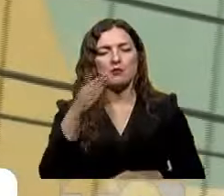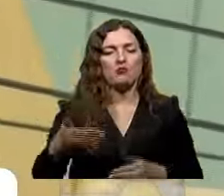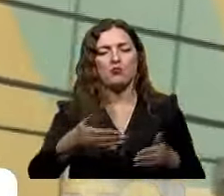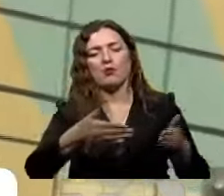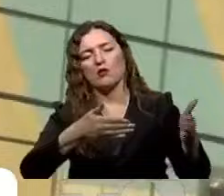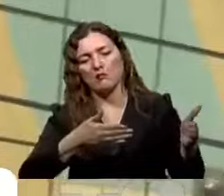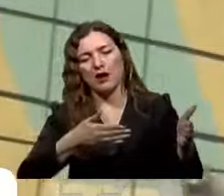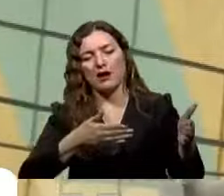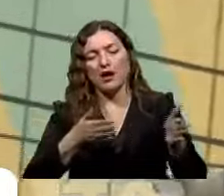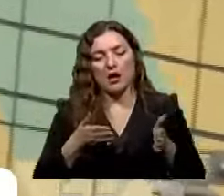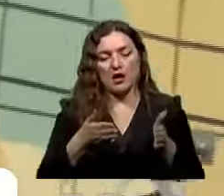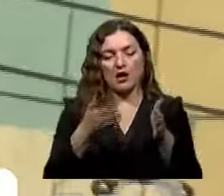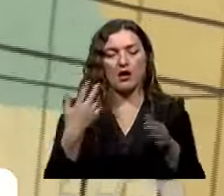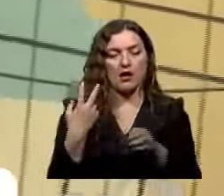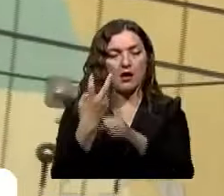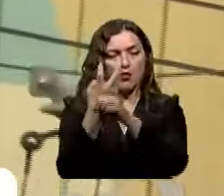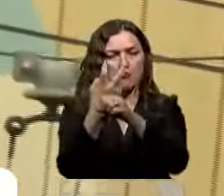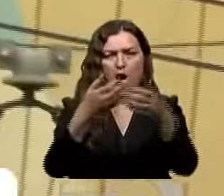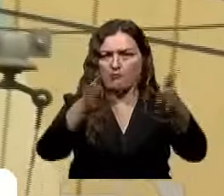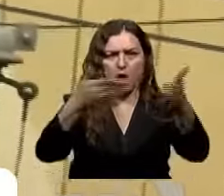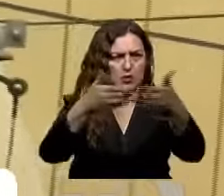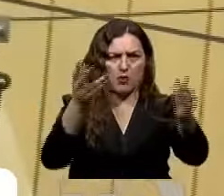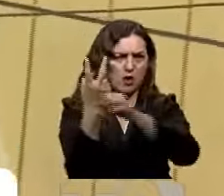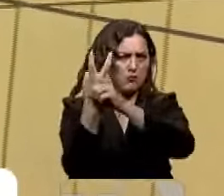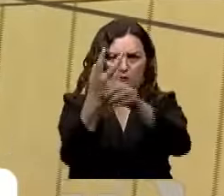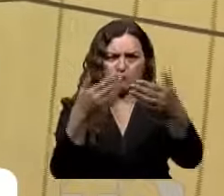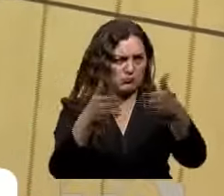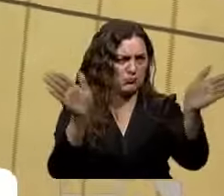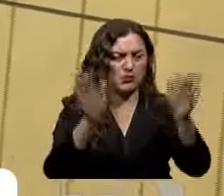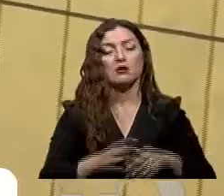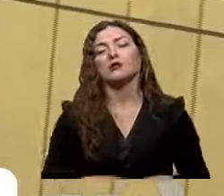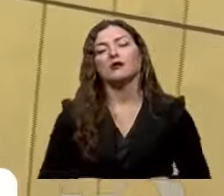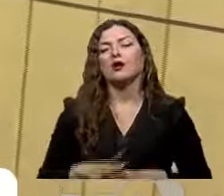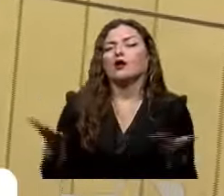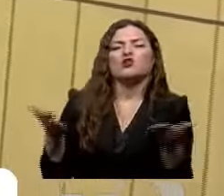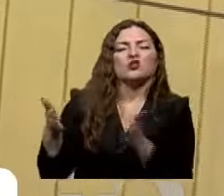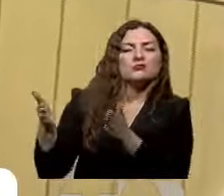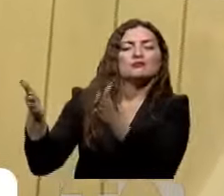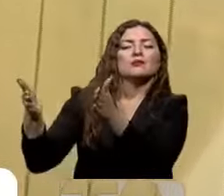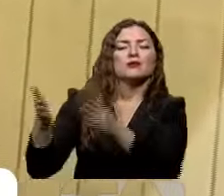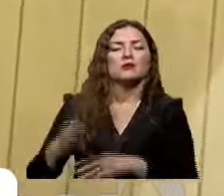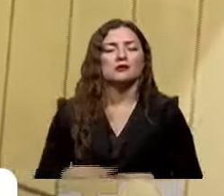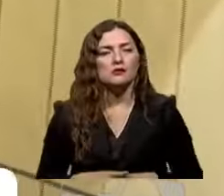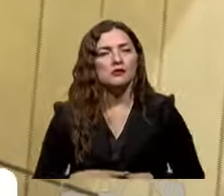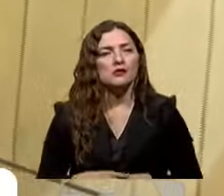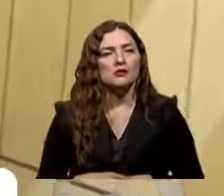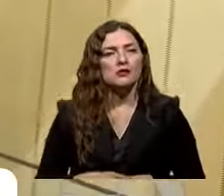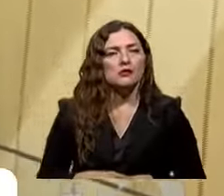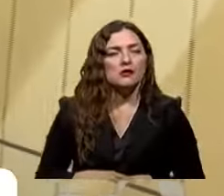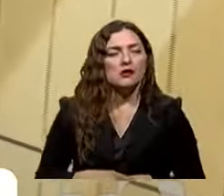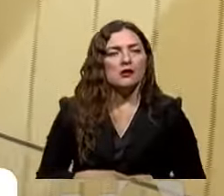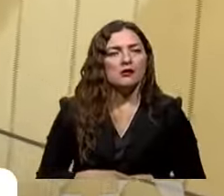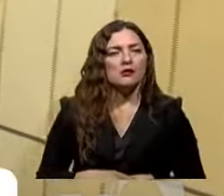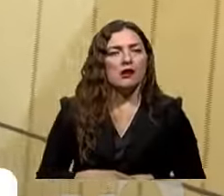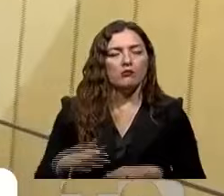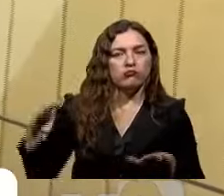carril exclusivo va a mantenerse habilitado. Las rutas alternas son las vías superiores